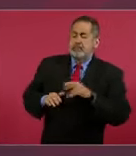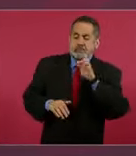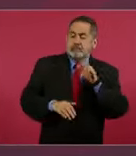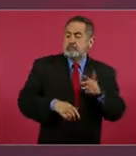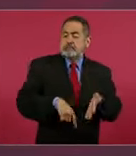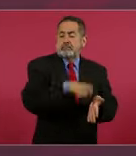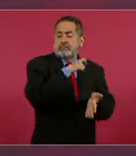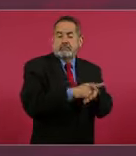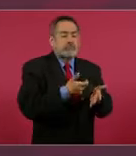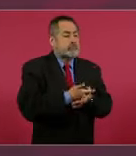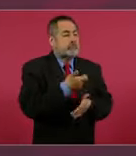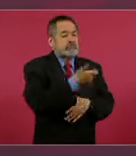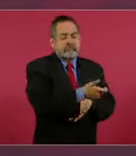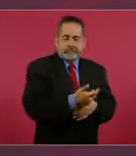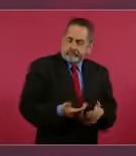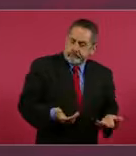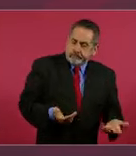con